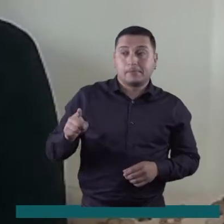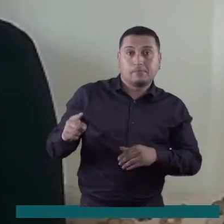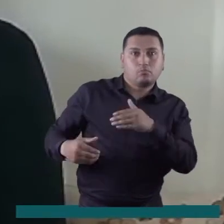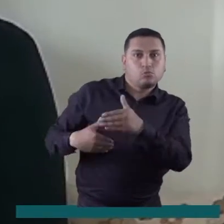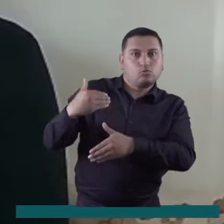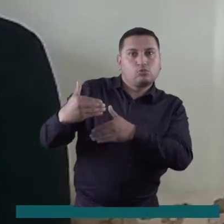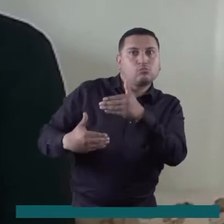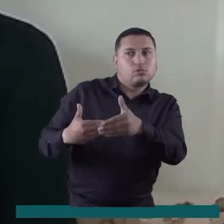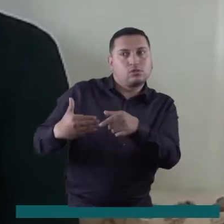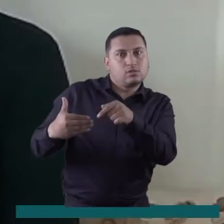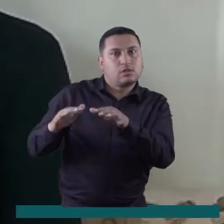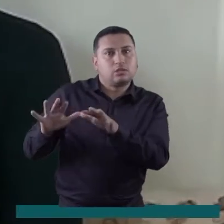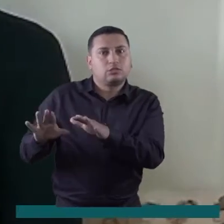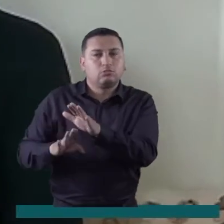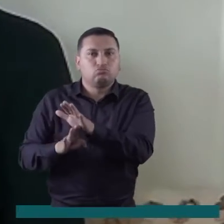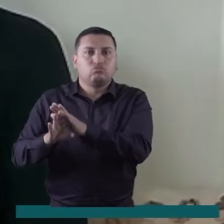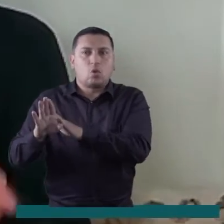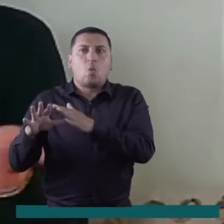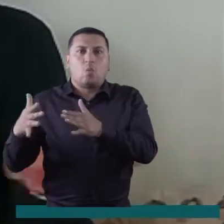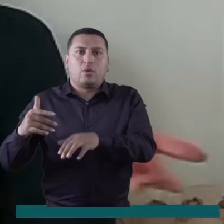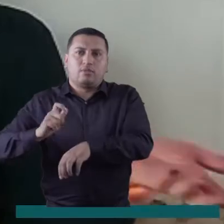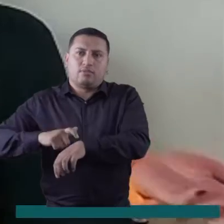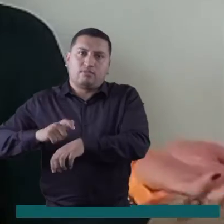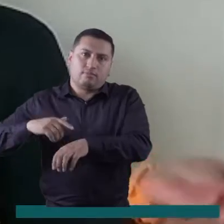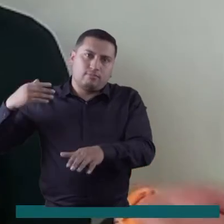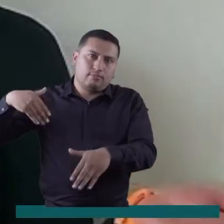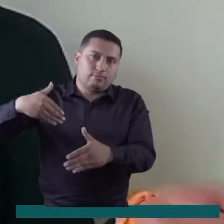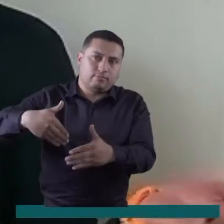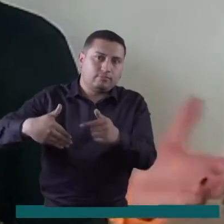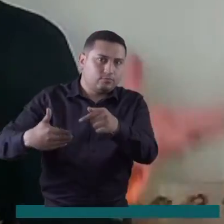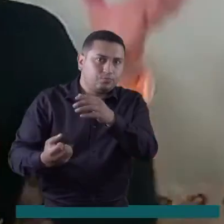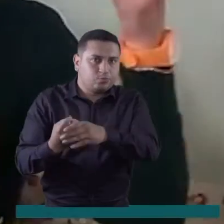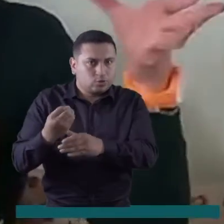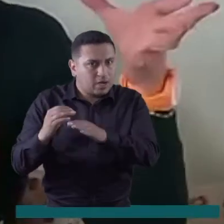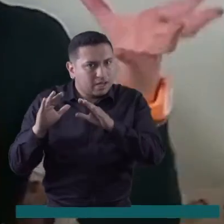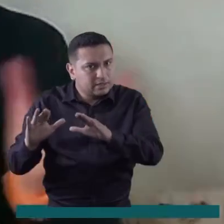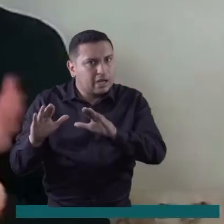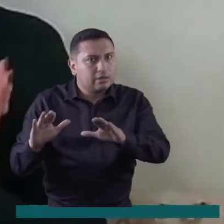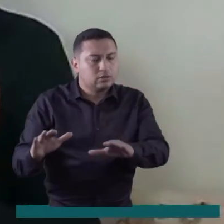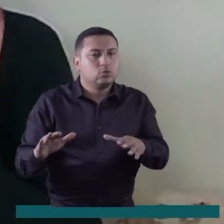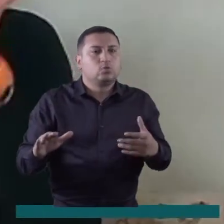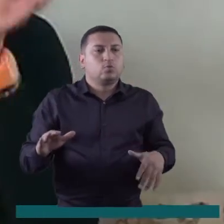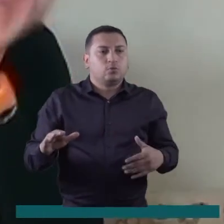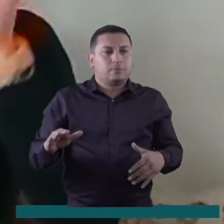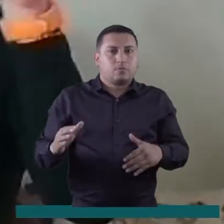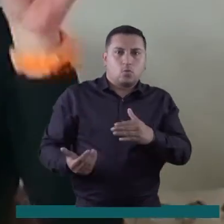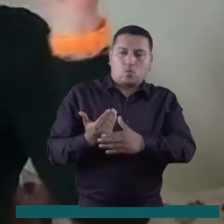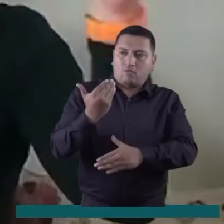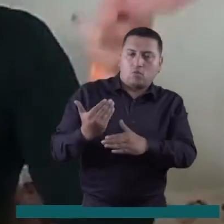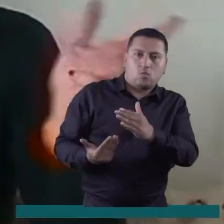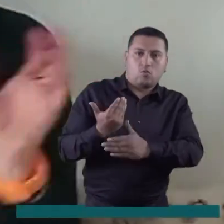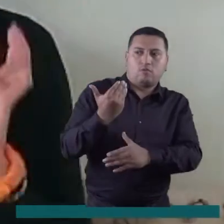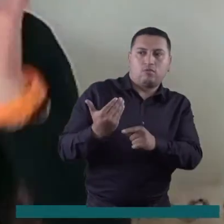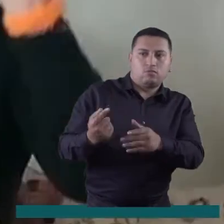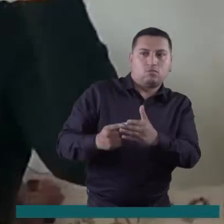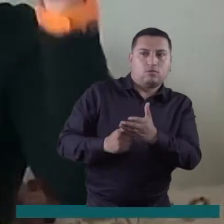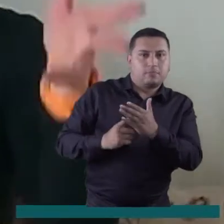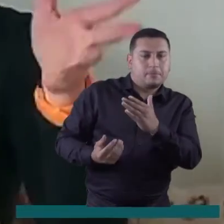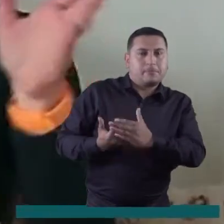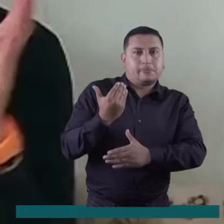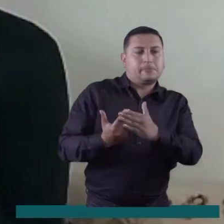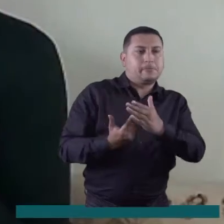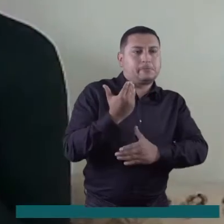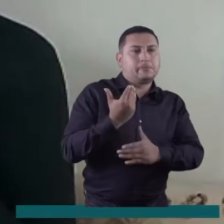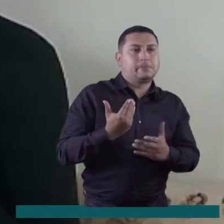y el crecimiento que ha ido teniendo durante el transcurso del tiempo en sus productos, que cada día va saliendo con una novedad y